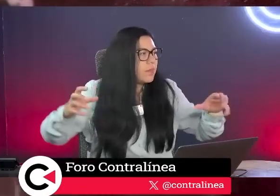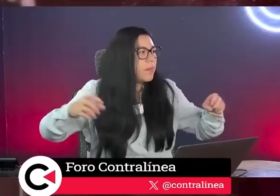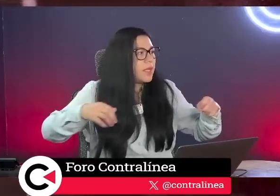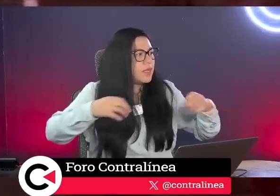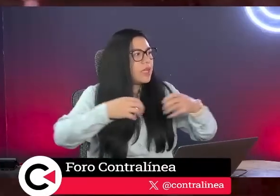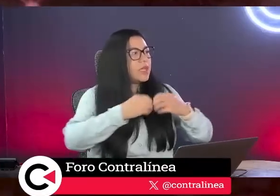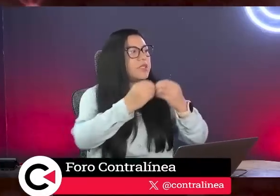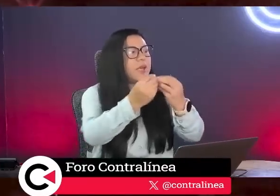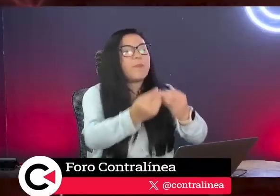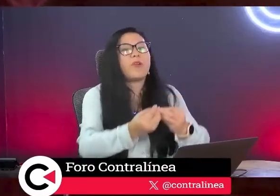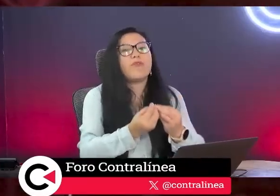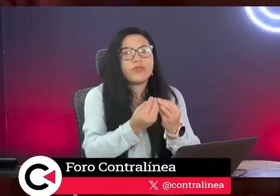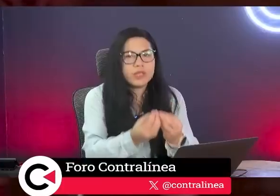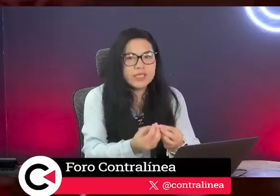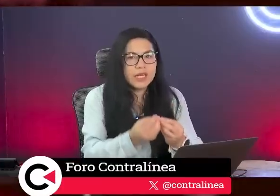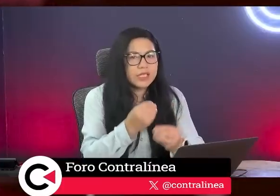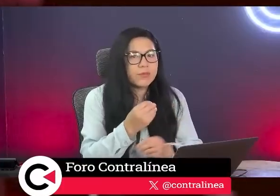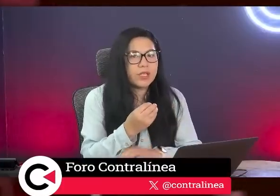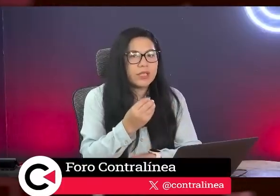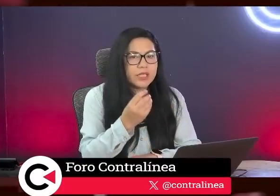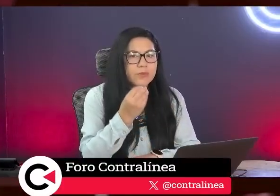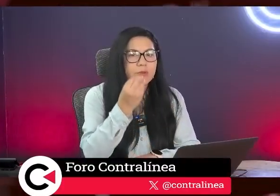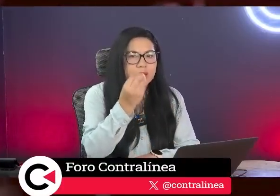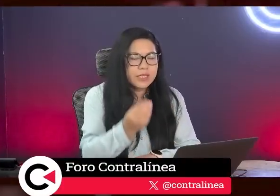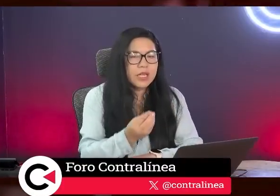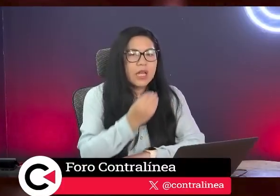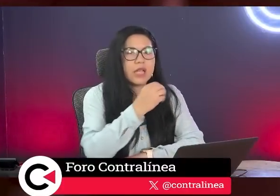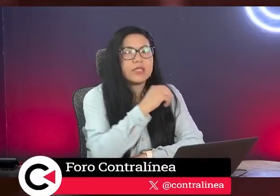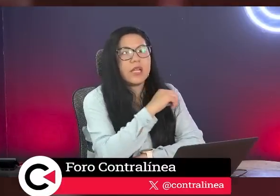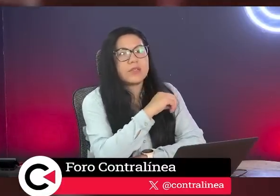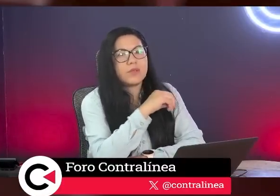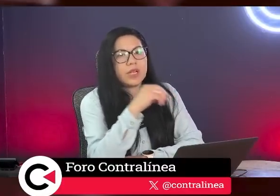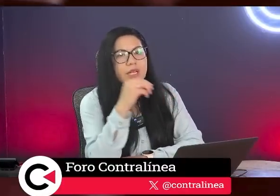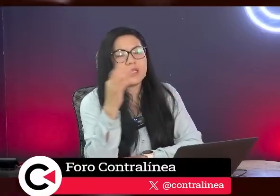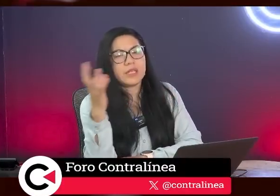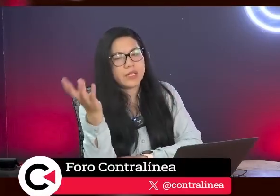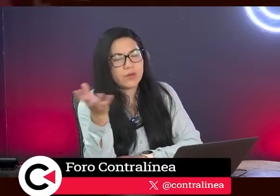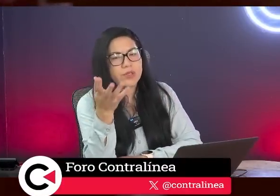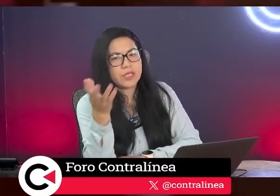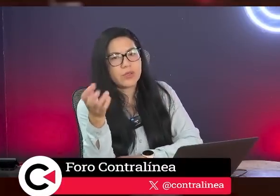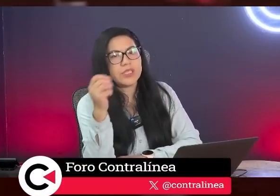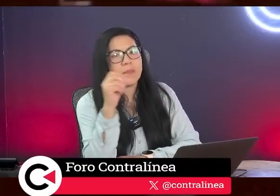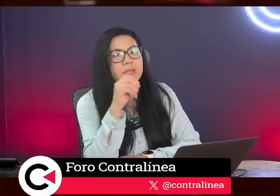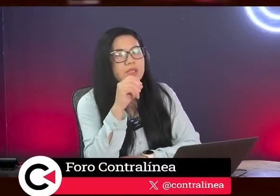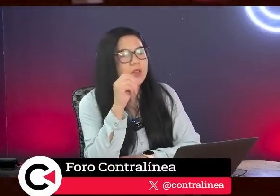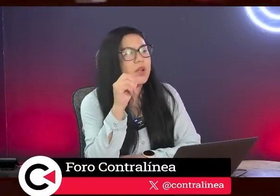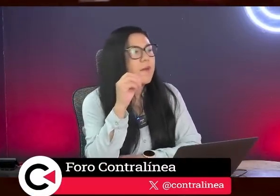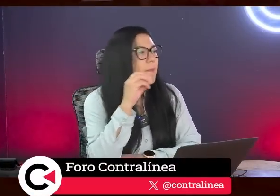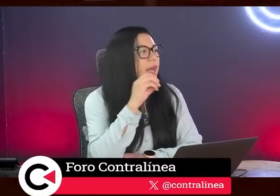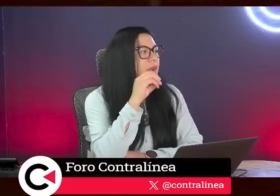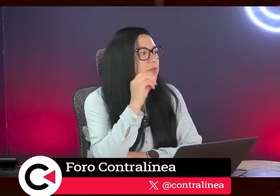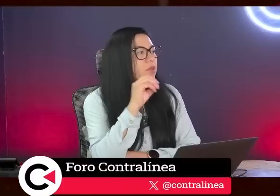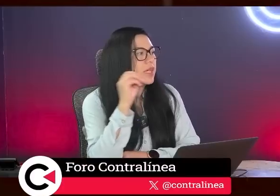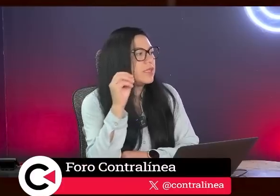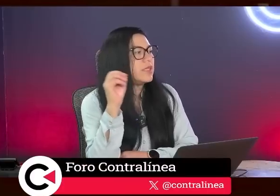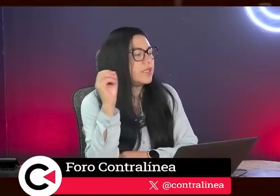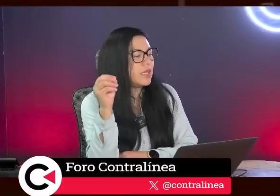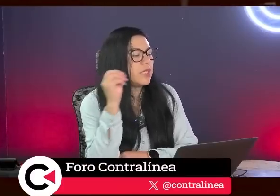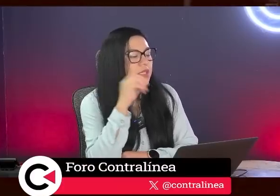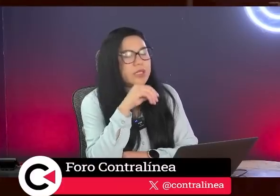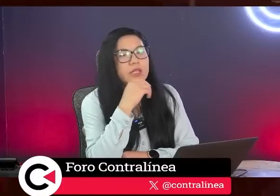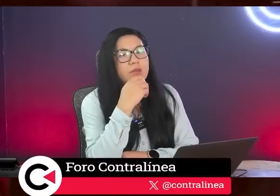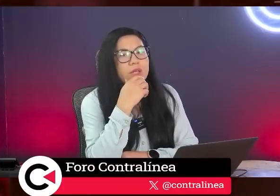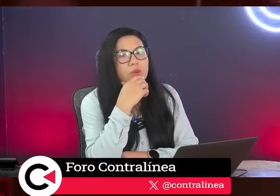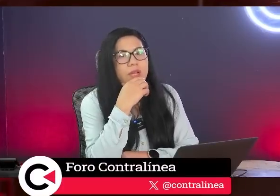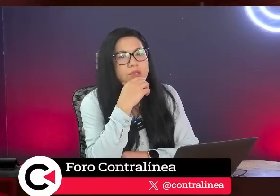sino simplemente se profundizan las políticas públicas hacia las mujeres, incluyendo esta pensión para las mujeres de